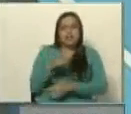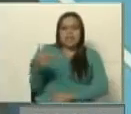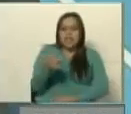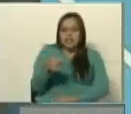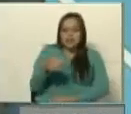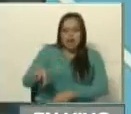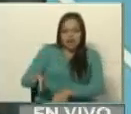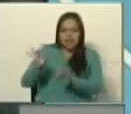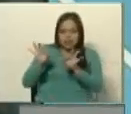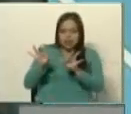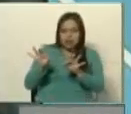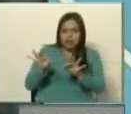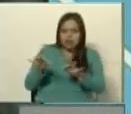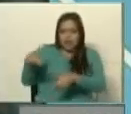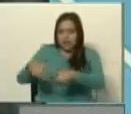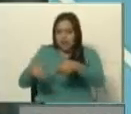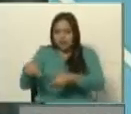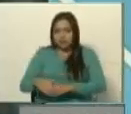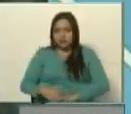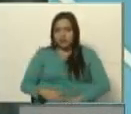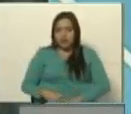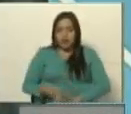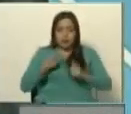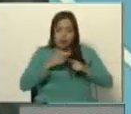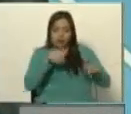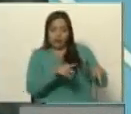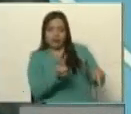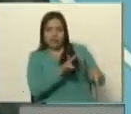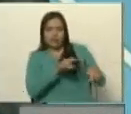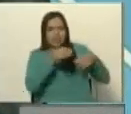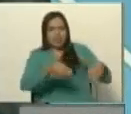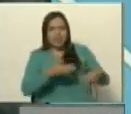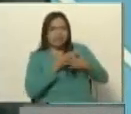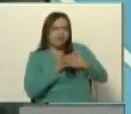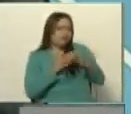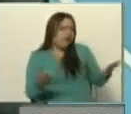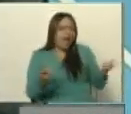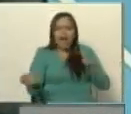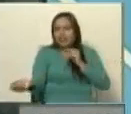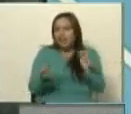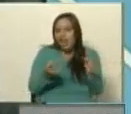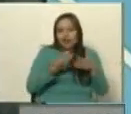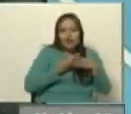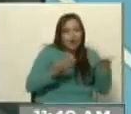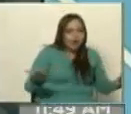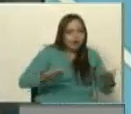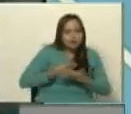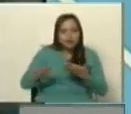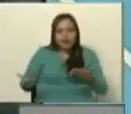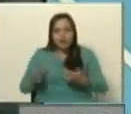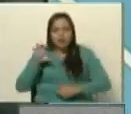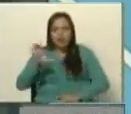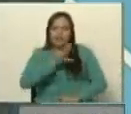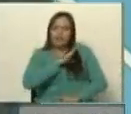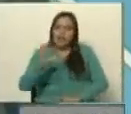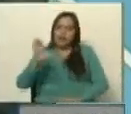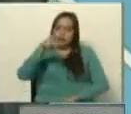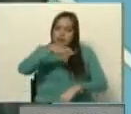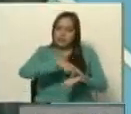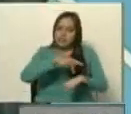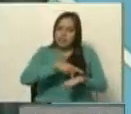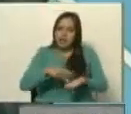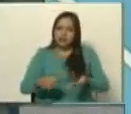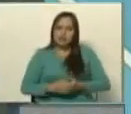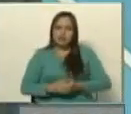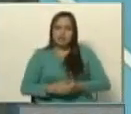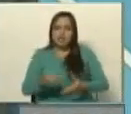eso. De este lado estamos siempre dispuestos y abiertos al diálogo. Como Estados soberanos que participamos de la